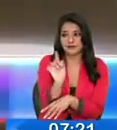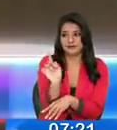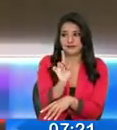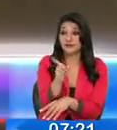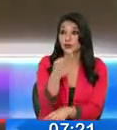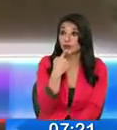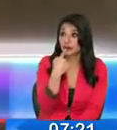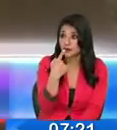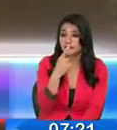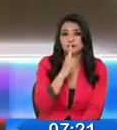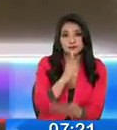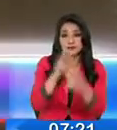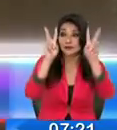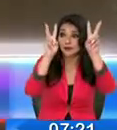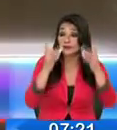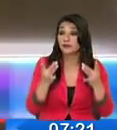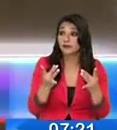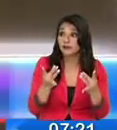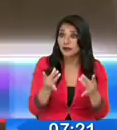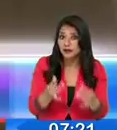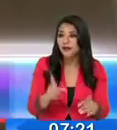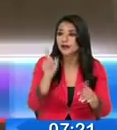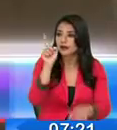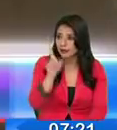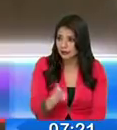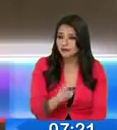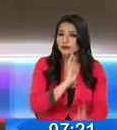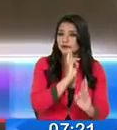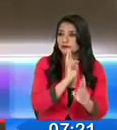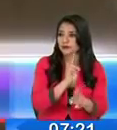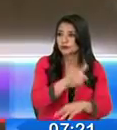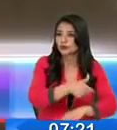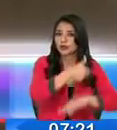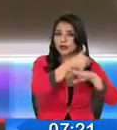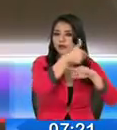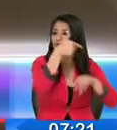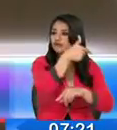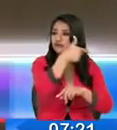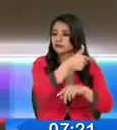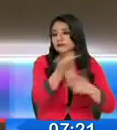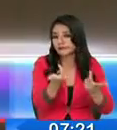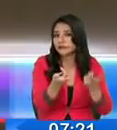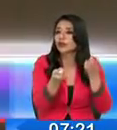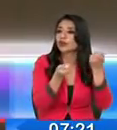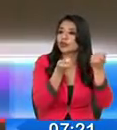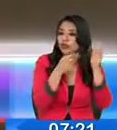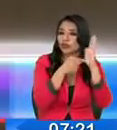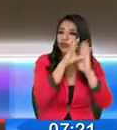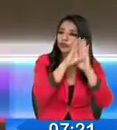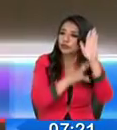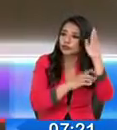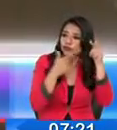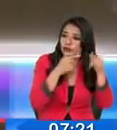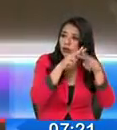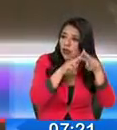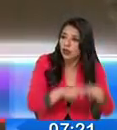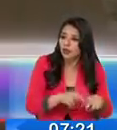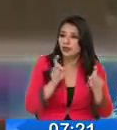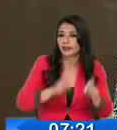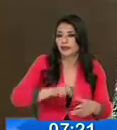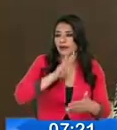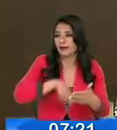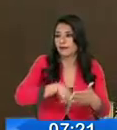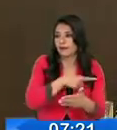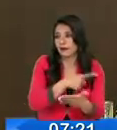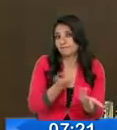mismo dice, lo delicado del tema, lo que necesitamos es que el órgano constitucional tenga que revisar esta